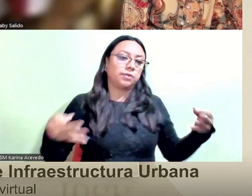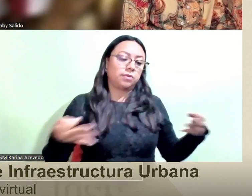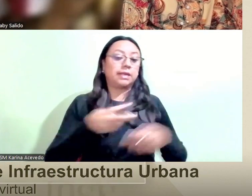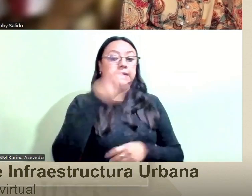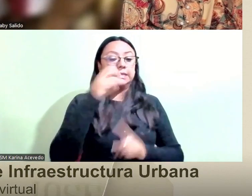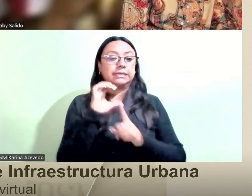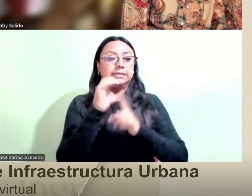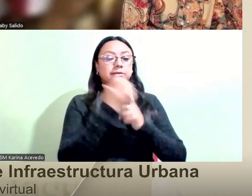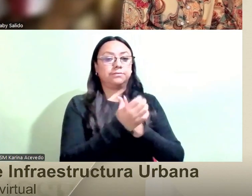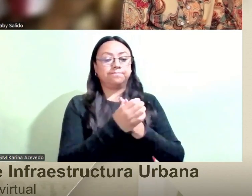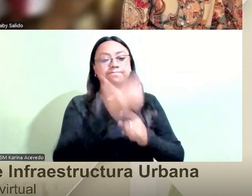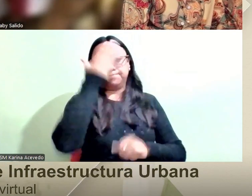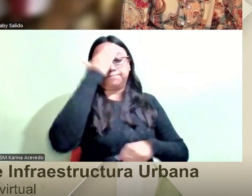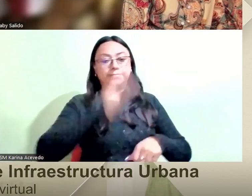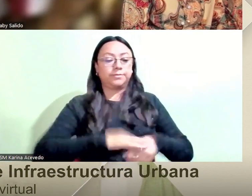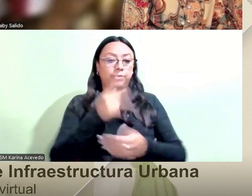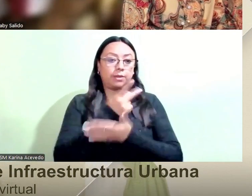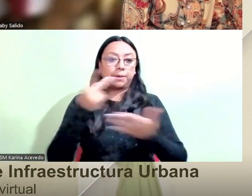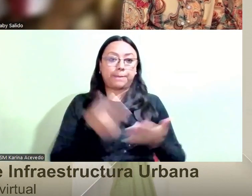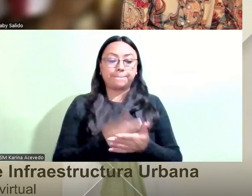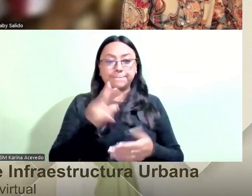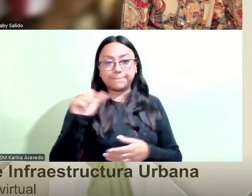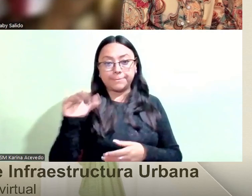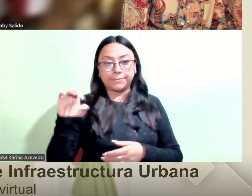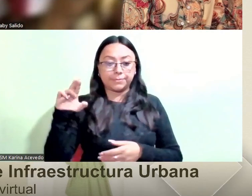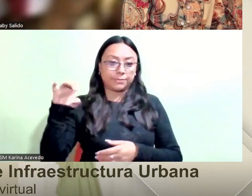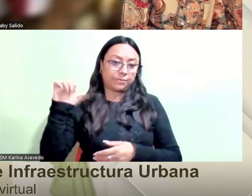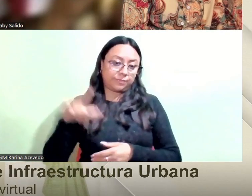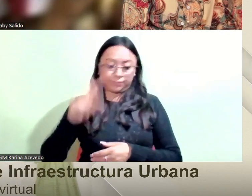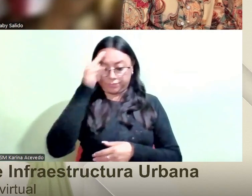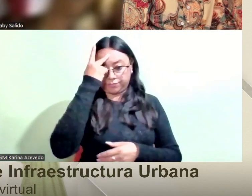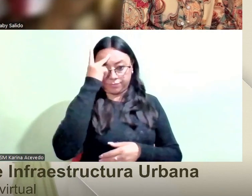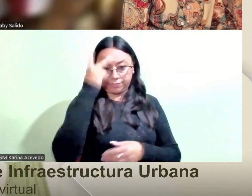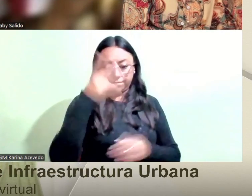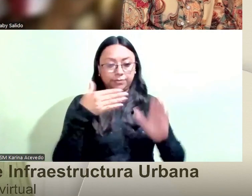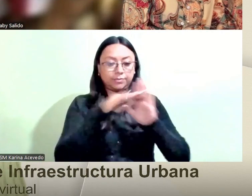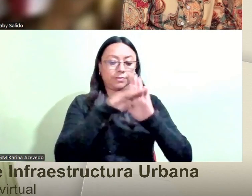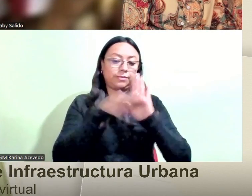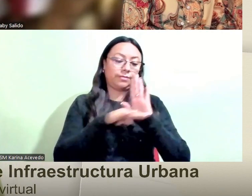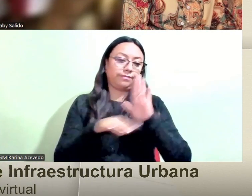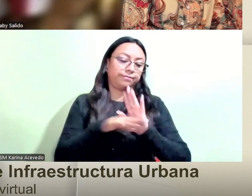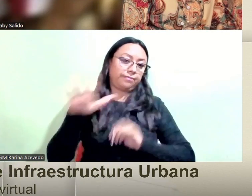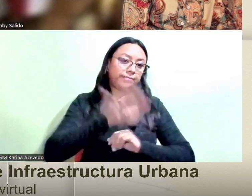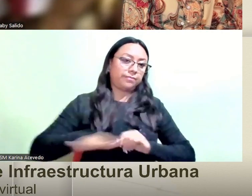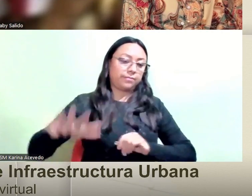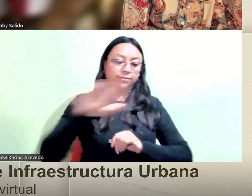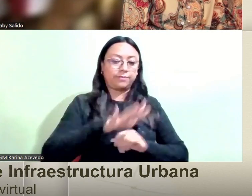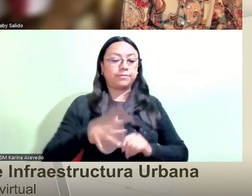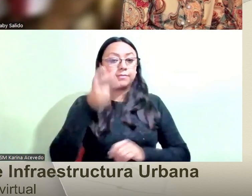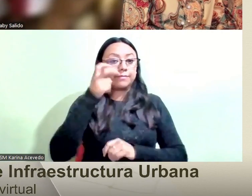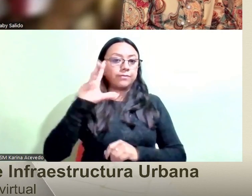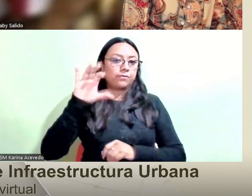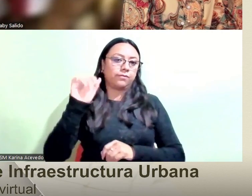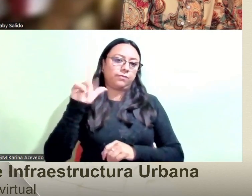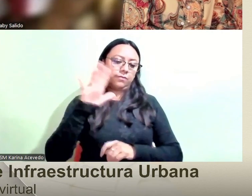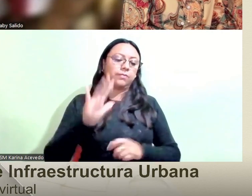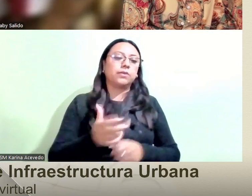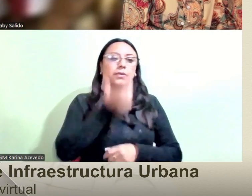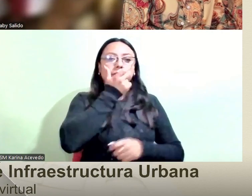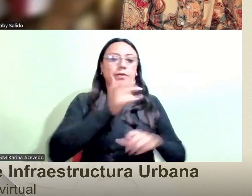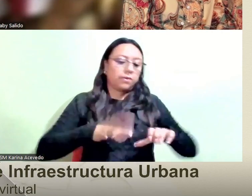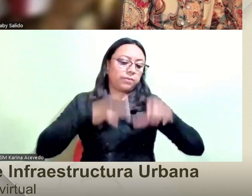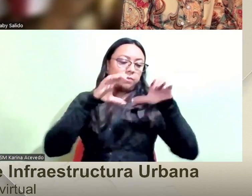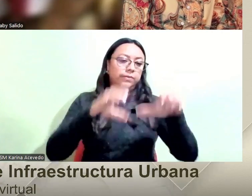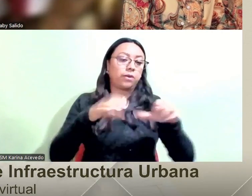tiene presente que el programa parcial Polanco establece como área de conservación patrimonial a la colonia, por lo que en el decreto que se propone se precisa